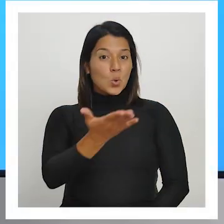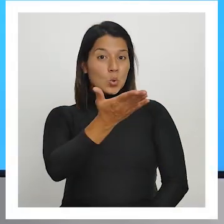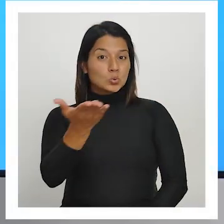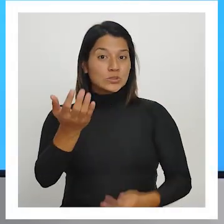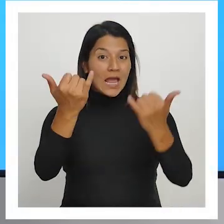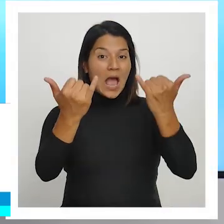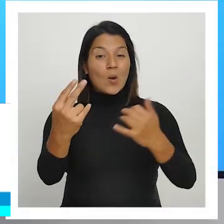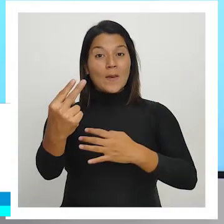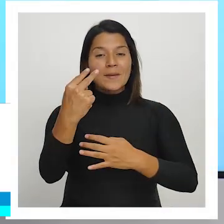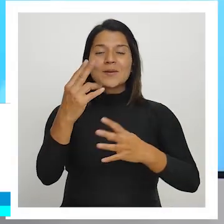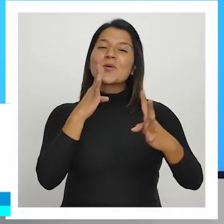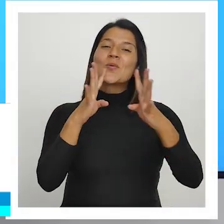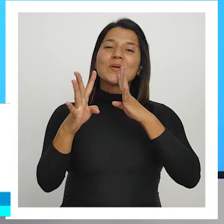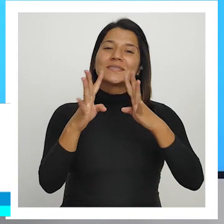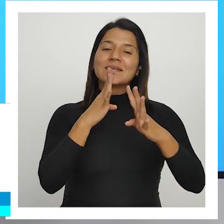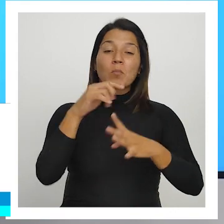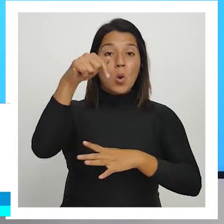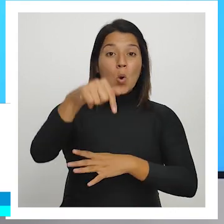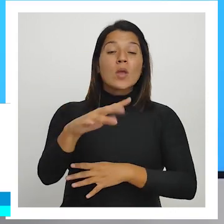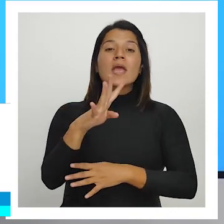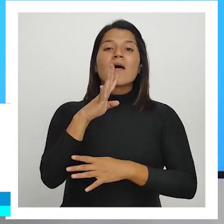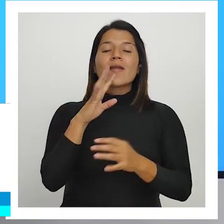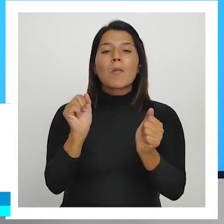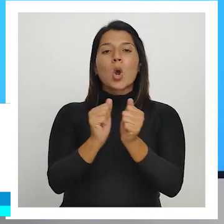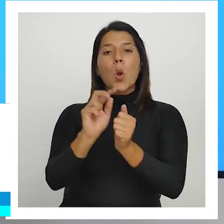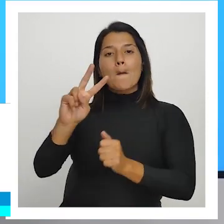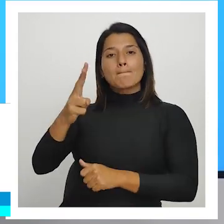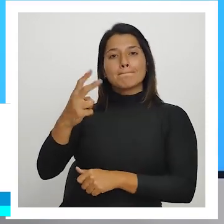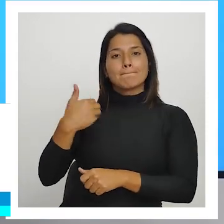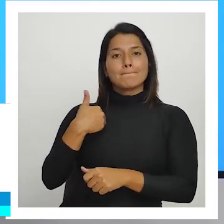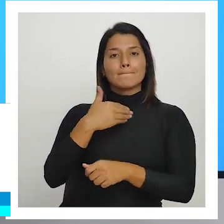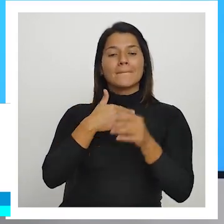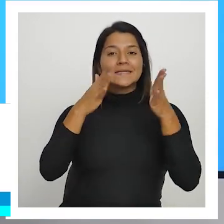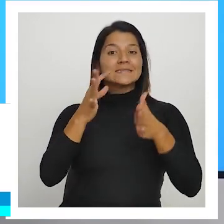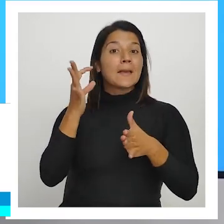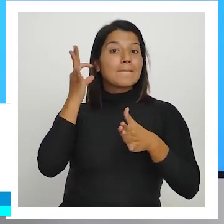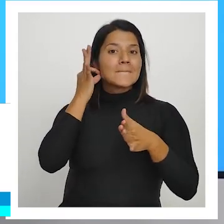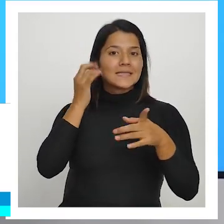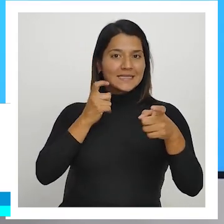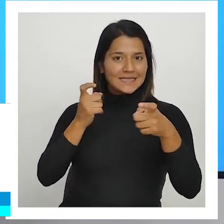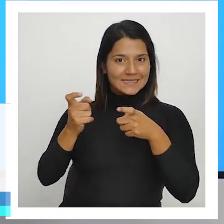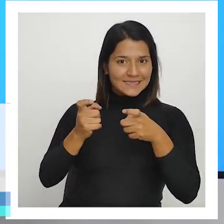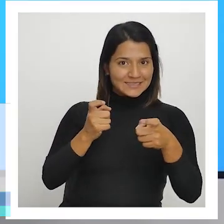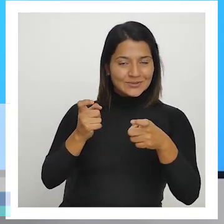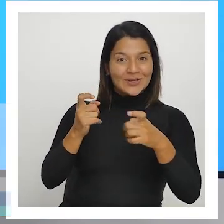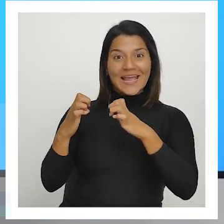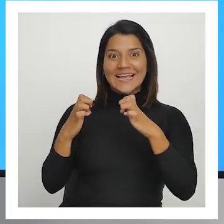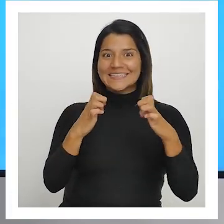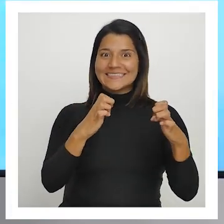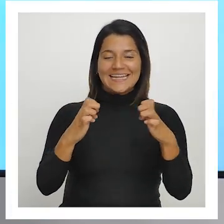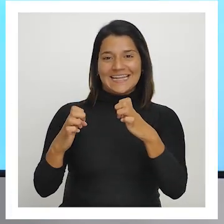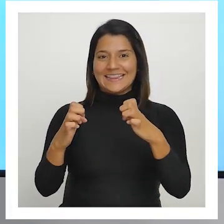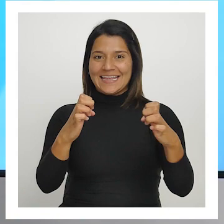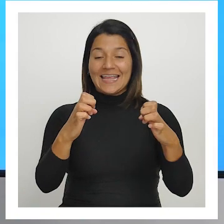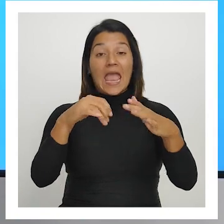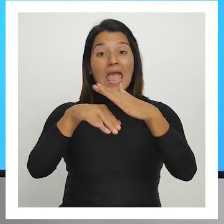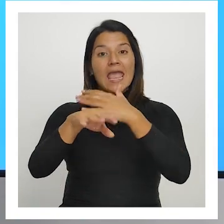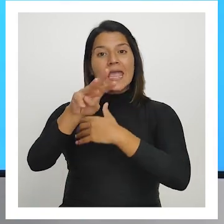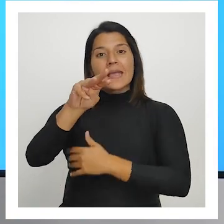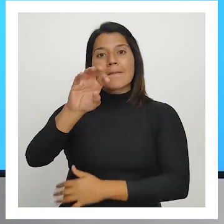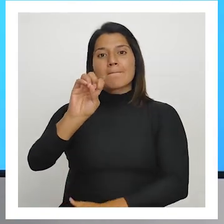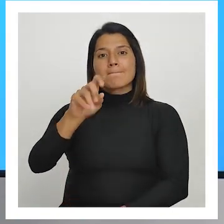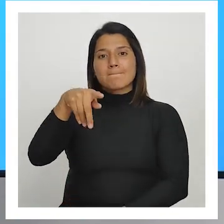Estás viendo, conversamos. Y hoy platicamos con la viceministra administrativa y de gestión estratégica del